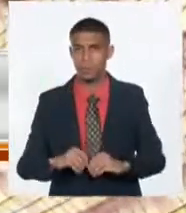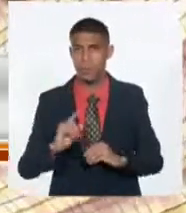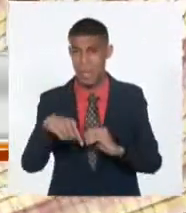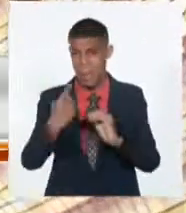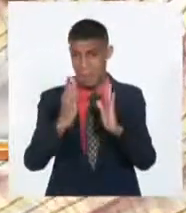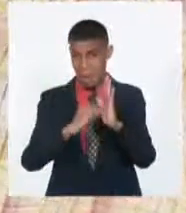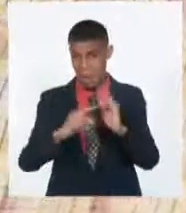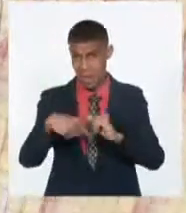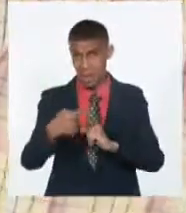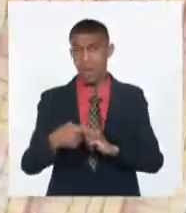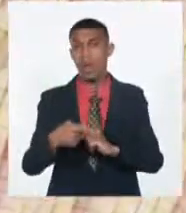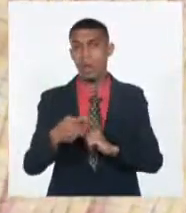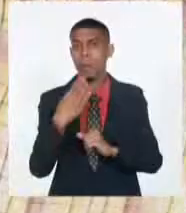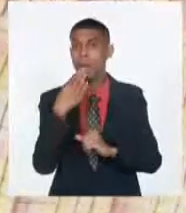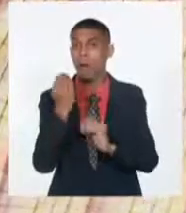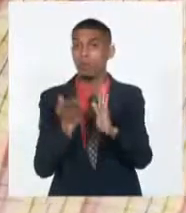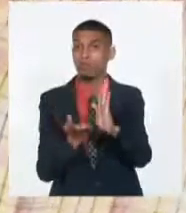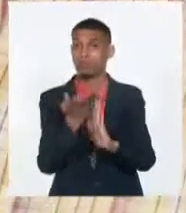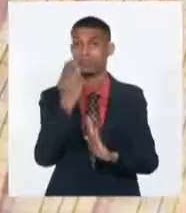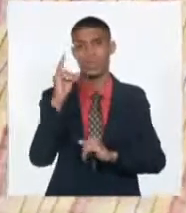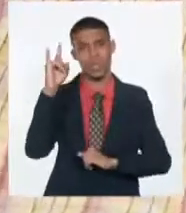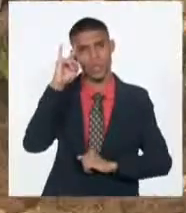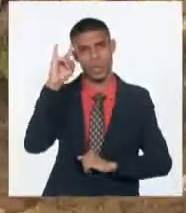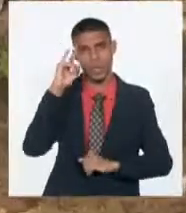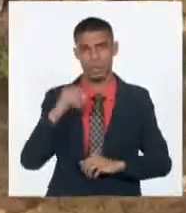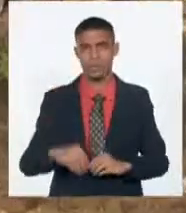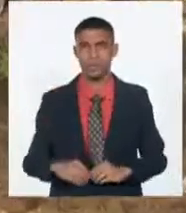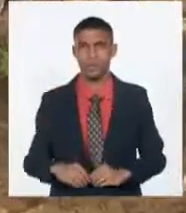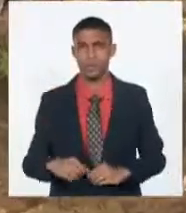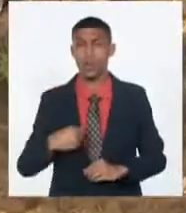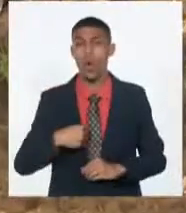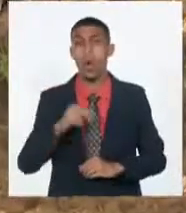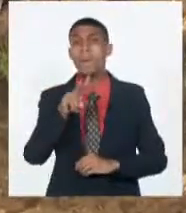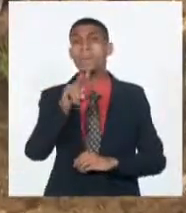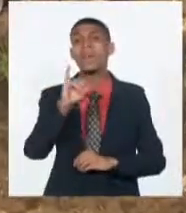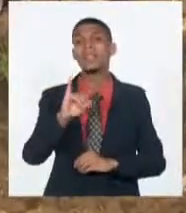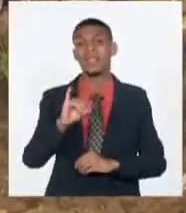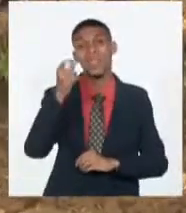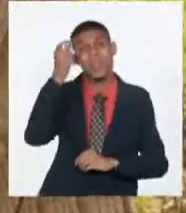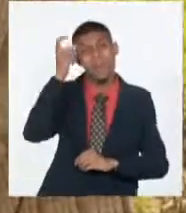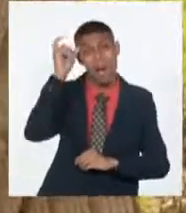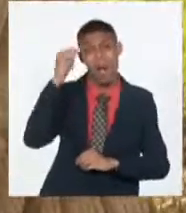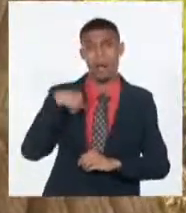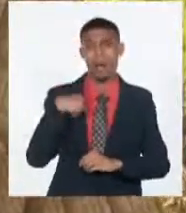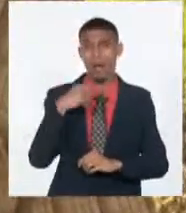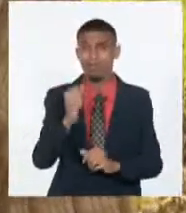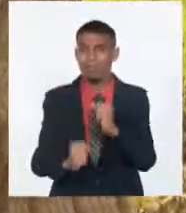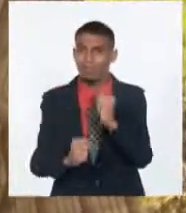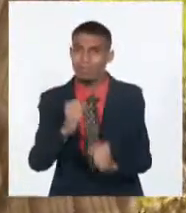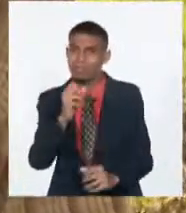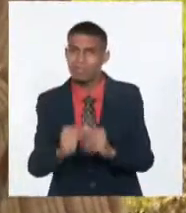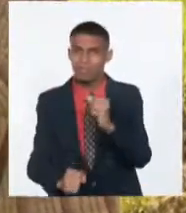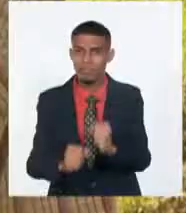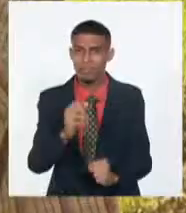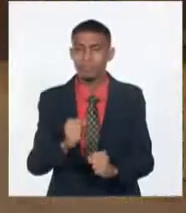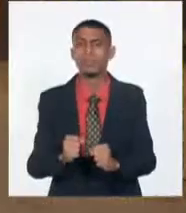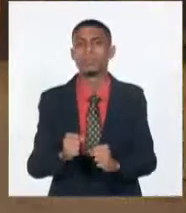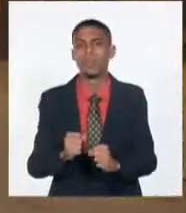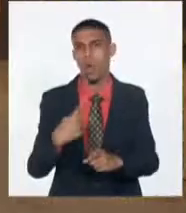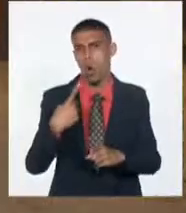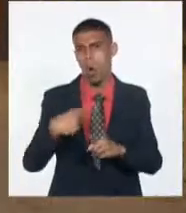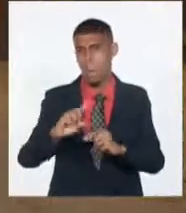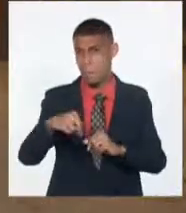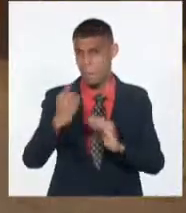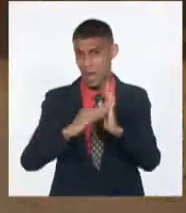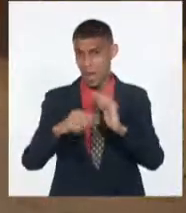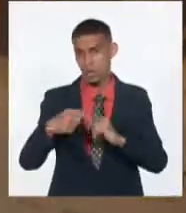Bueno, tengo en endeño 27 vacas. Tengo 120 cabezas de ganado. Y tengo un plan para el cándido para el mes que viene venderle. En